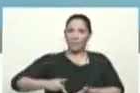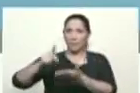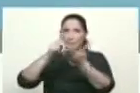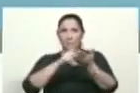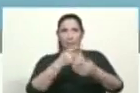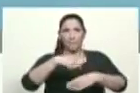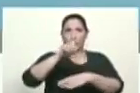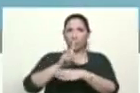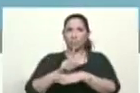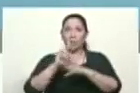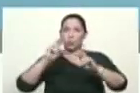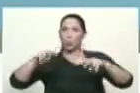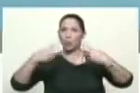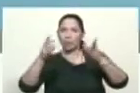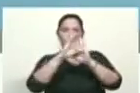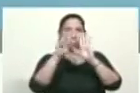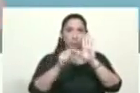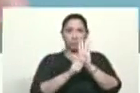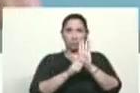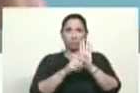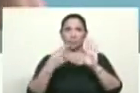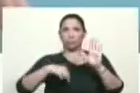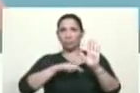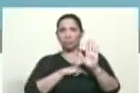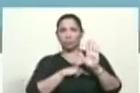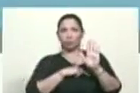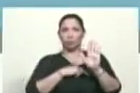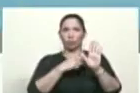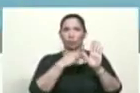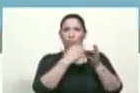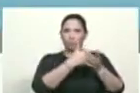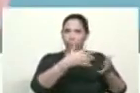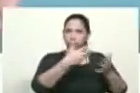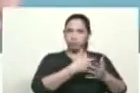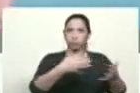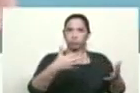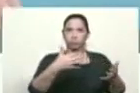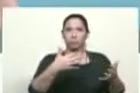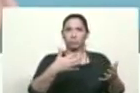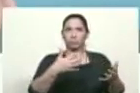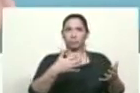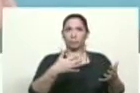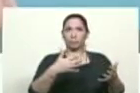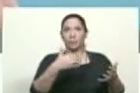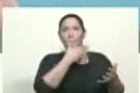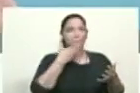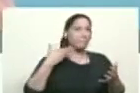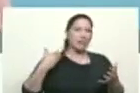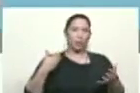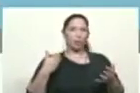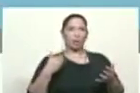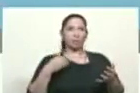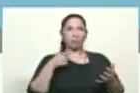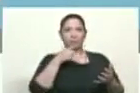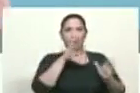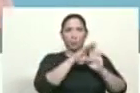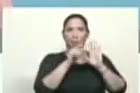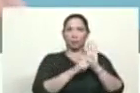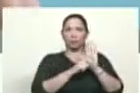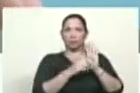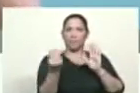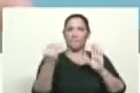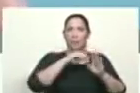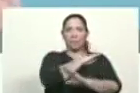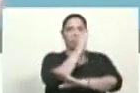protagónica. Y la nueva constitución que vamos a escribir, que nos toca un reto que es mejorar esta, va a darle más poder a